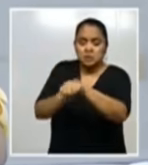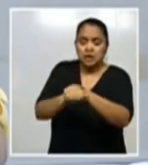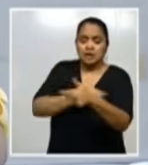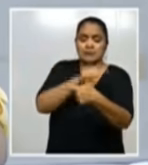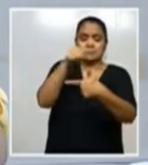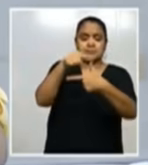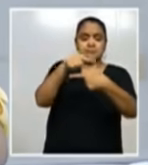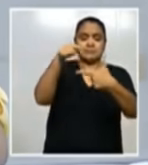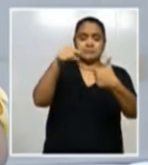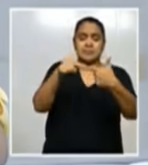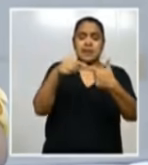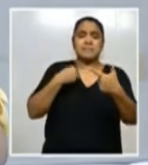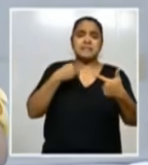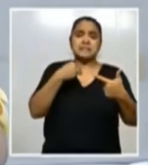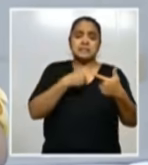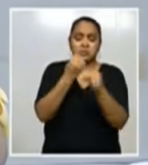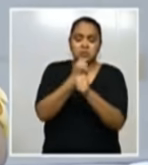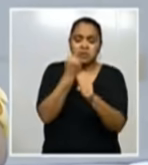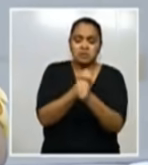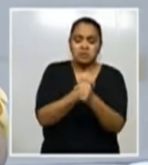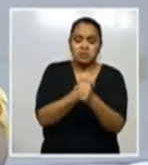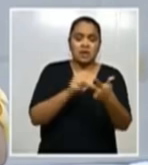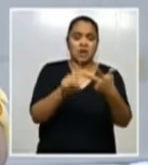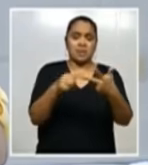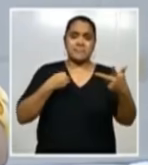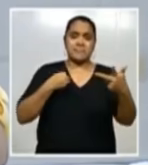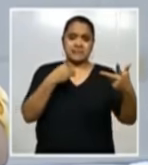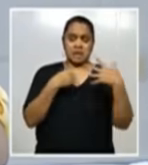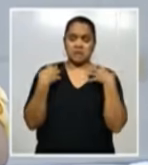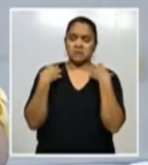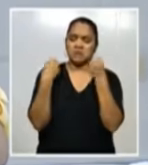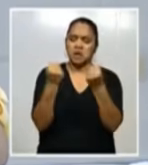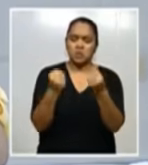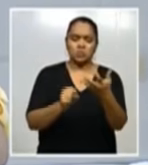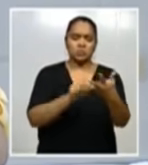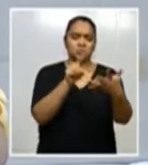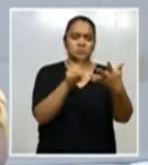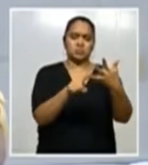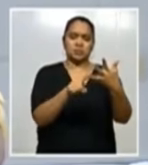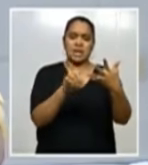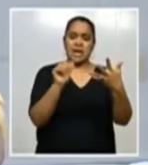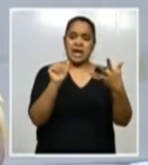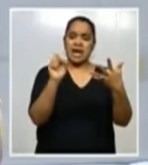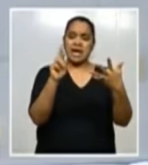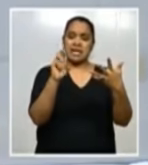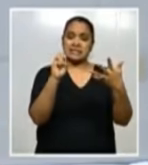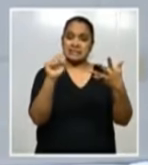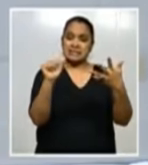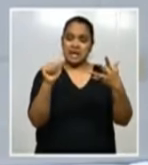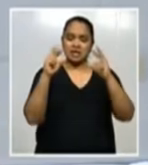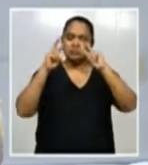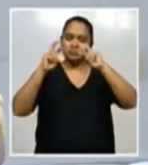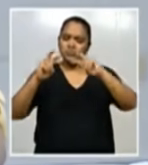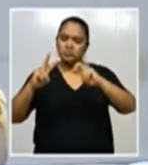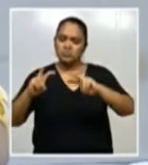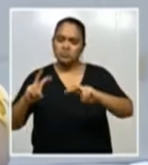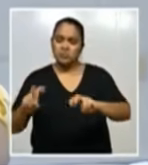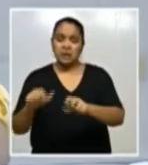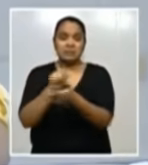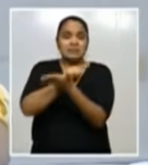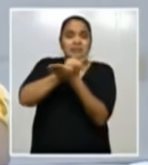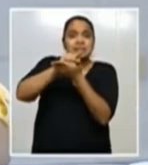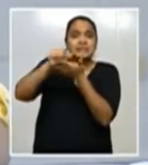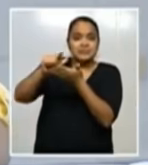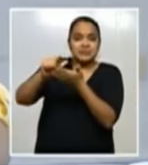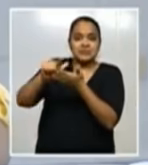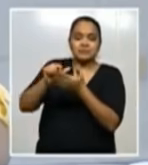la Secretaría de Trabajo, la Secretaría de Salud, la Agencia de Regulación Sanitaria ARSA, que van a trabajar con el